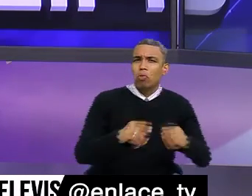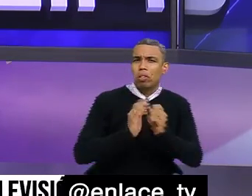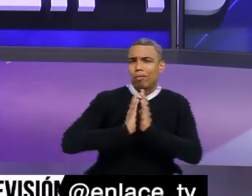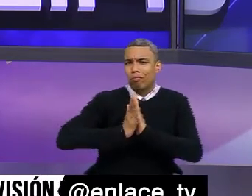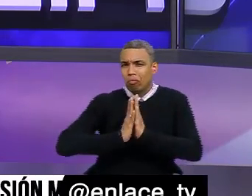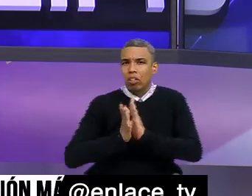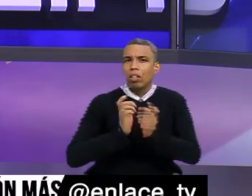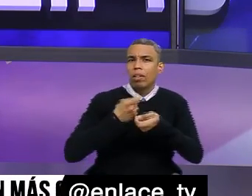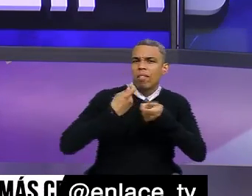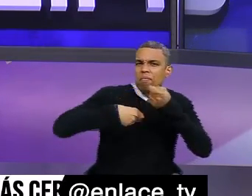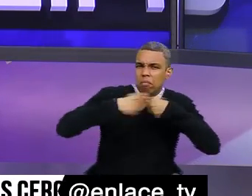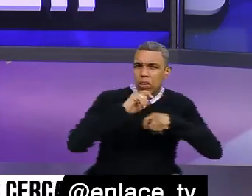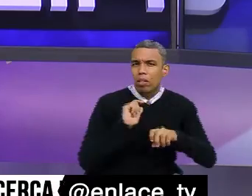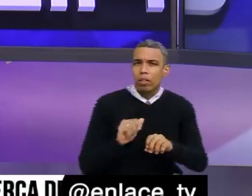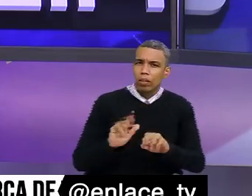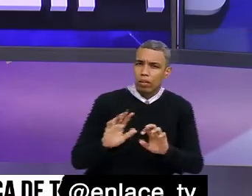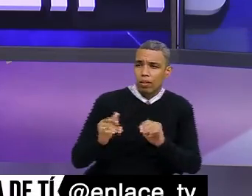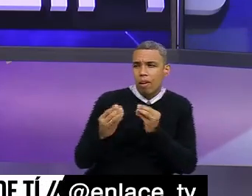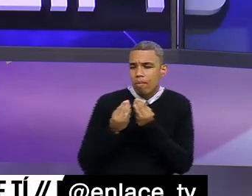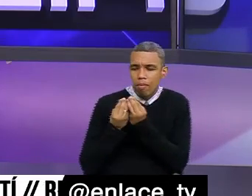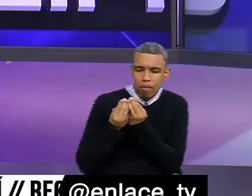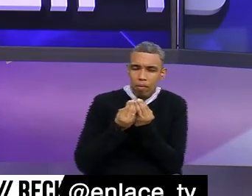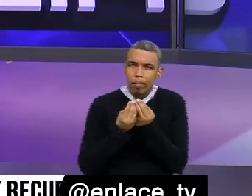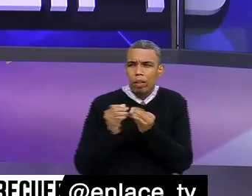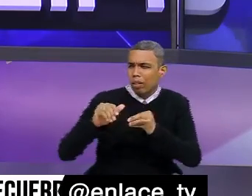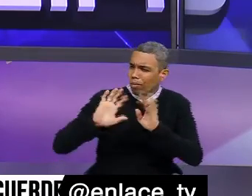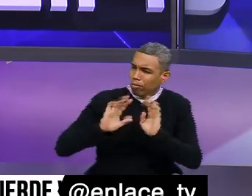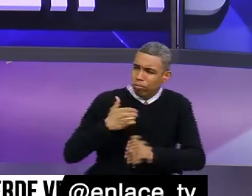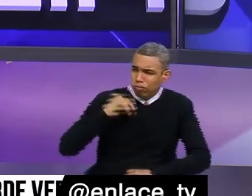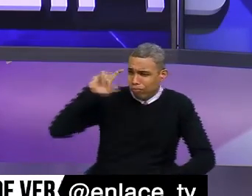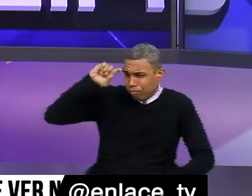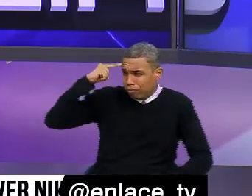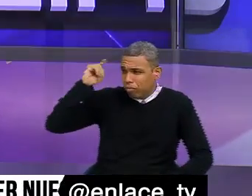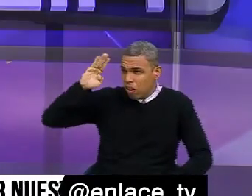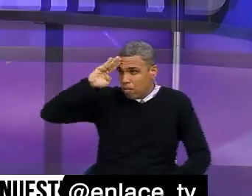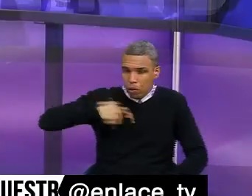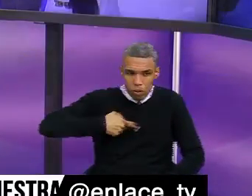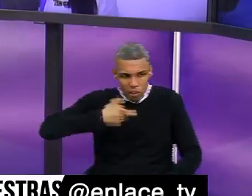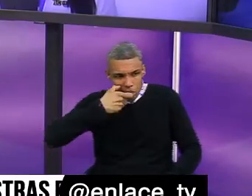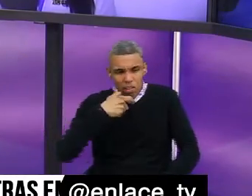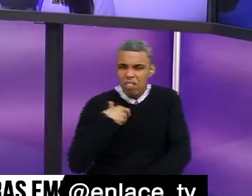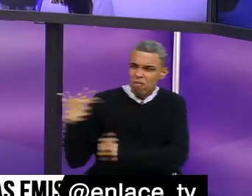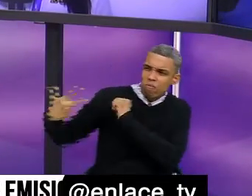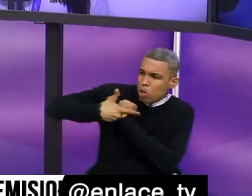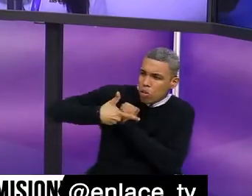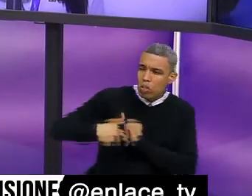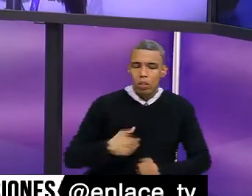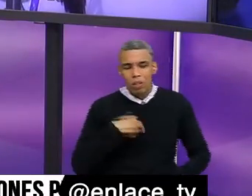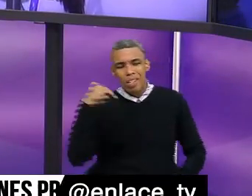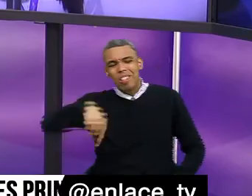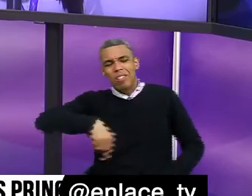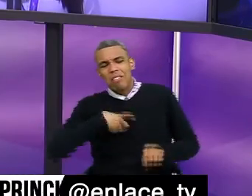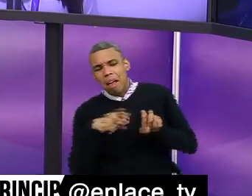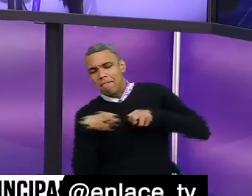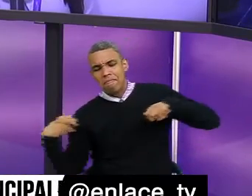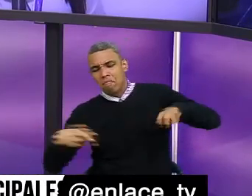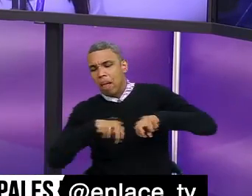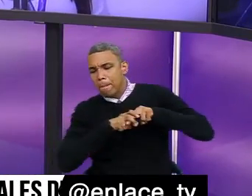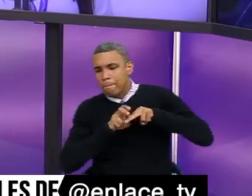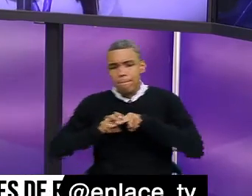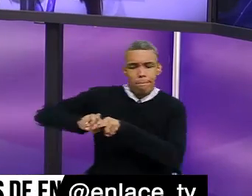espacio público. En el recinto saludamos a nuestra periodista Neila Cosio, quien se encuentra en este lugar para ampliar la información. Neila, adelante.